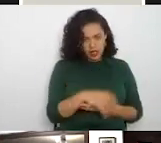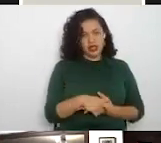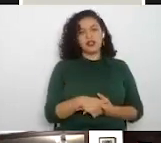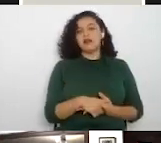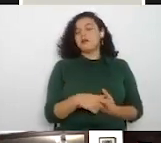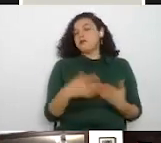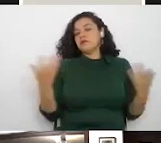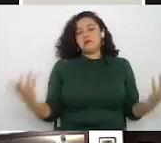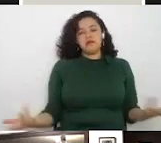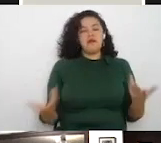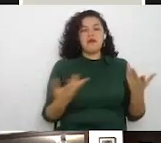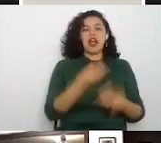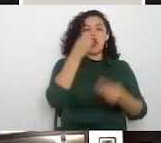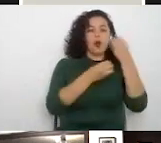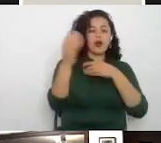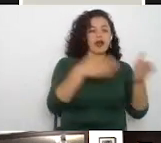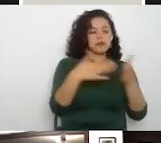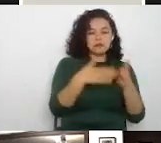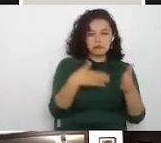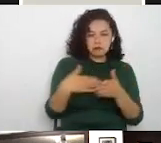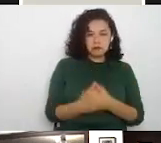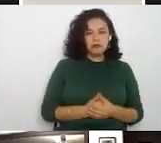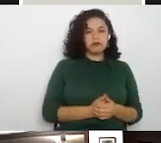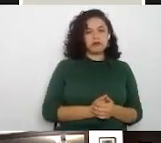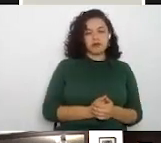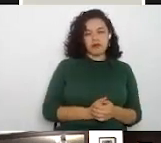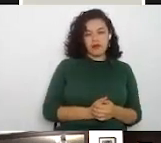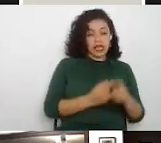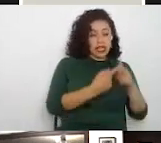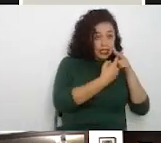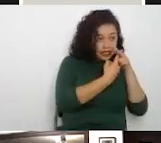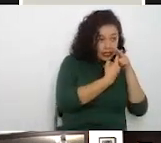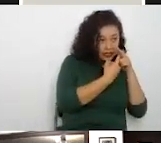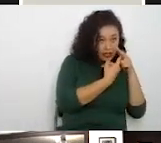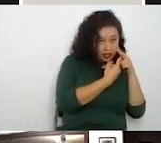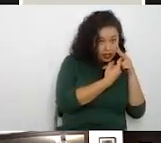la preparación de alimentos, qué sé yo. ¿Dónde inicia